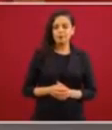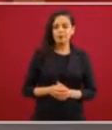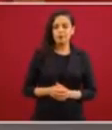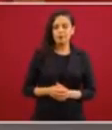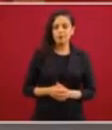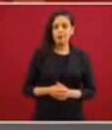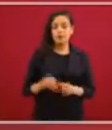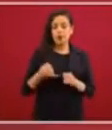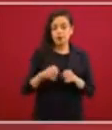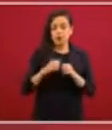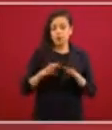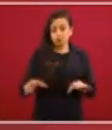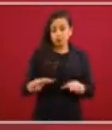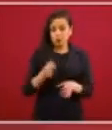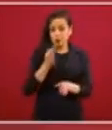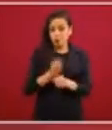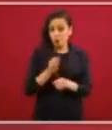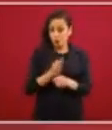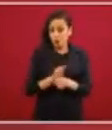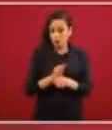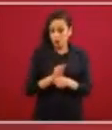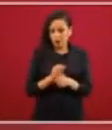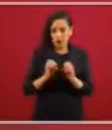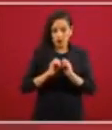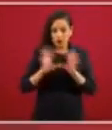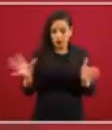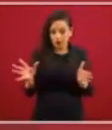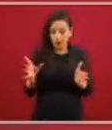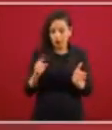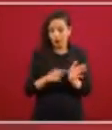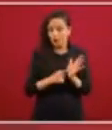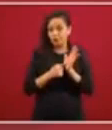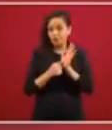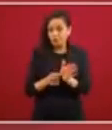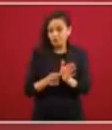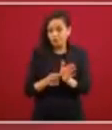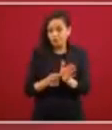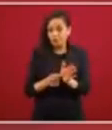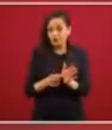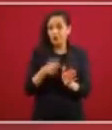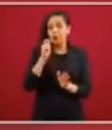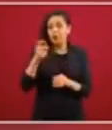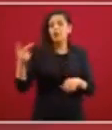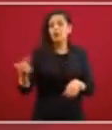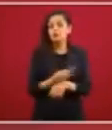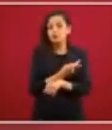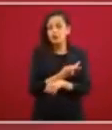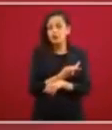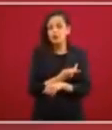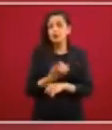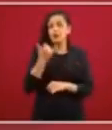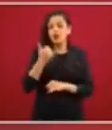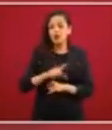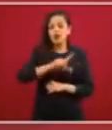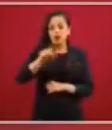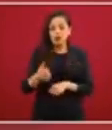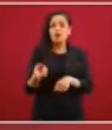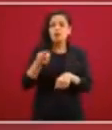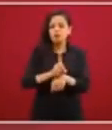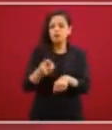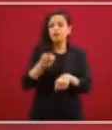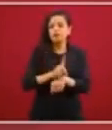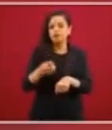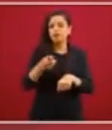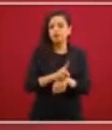tiempo real, en la medida en que tenemos ya el escenario de lo que habría ocurrido y el escenario de lo que va ocurriendo cada día.